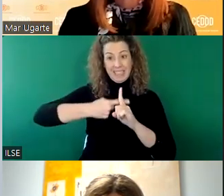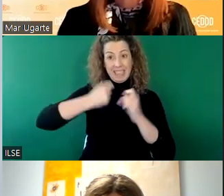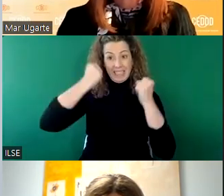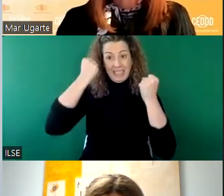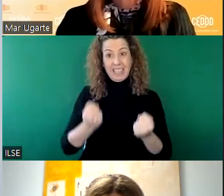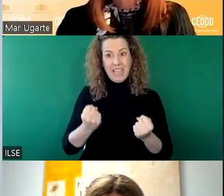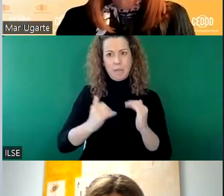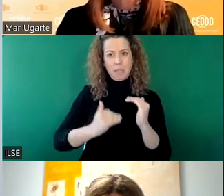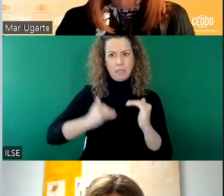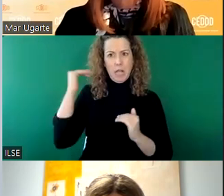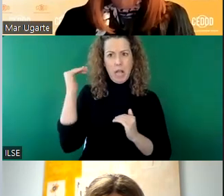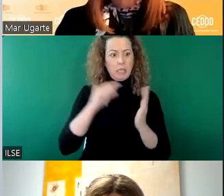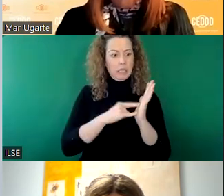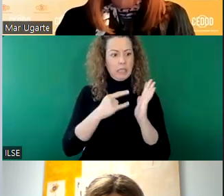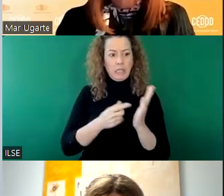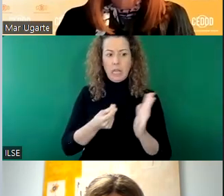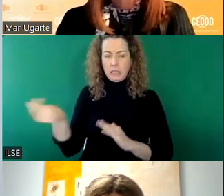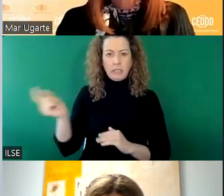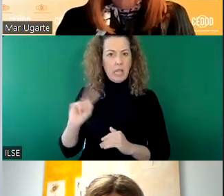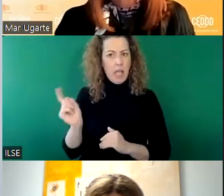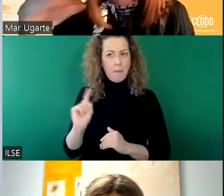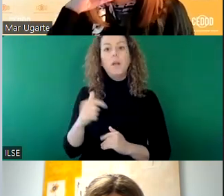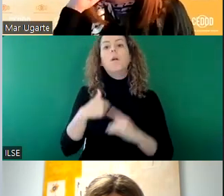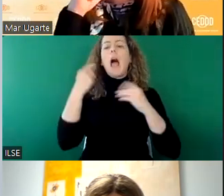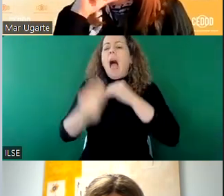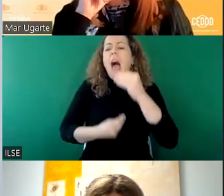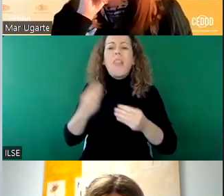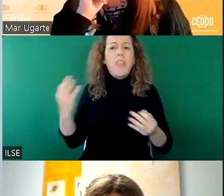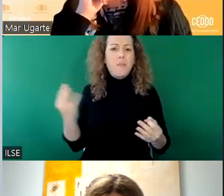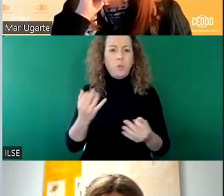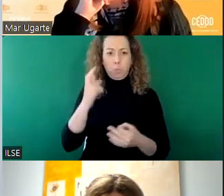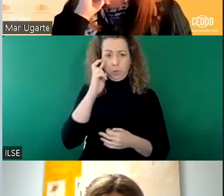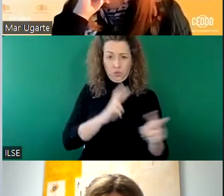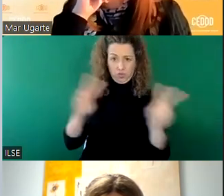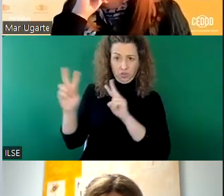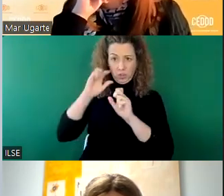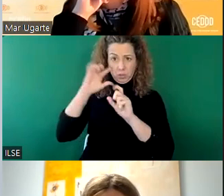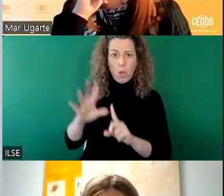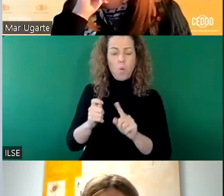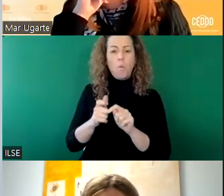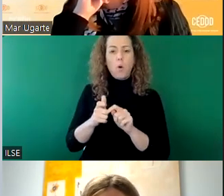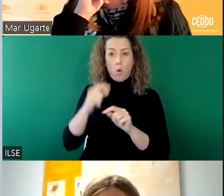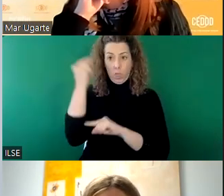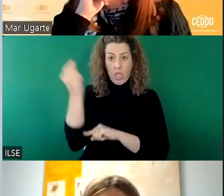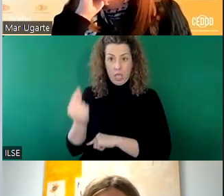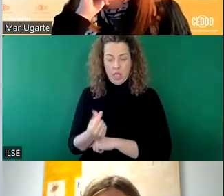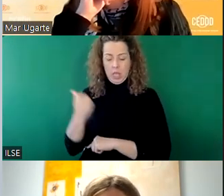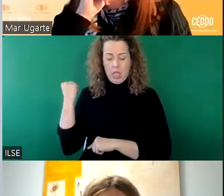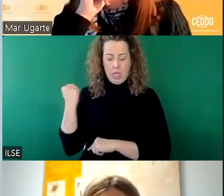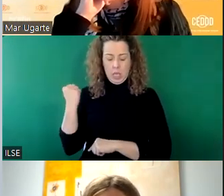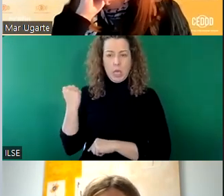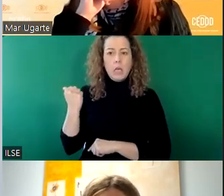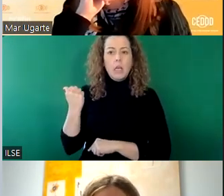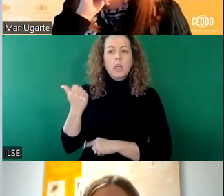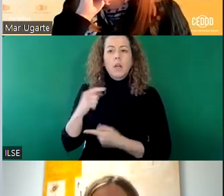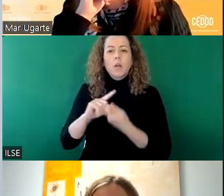poco más altas que las técnicas de escape, en el que lo que hacemos son, bueno, como podéis ver en la imagen, un pequeño diagrama, pues para hacer